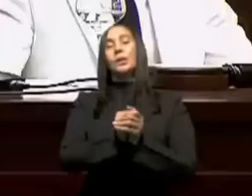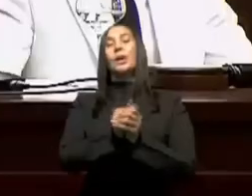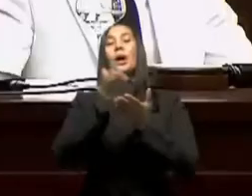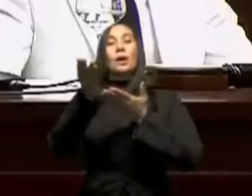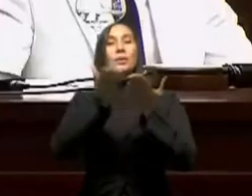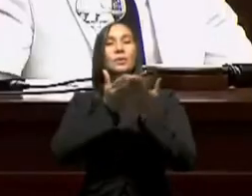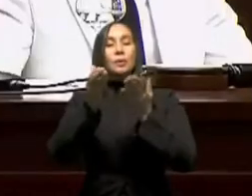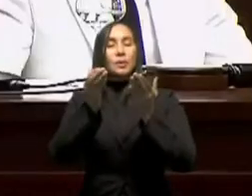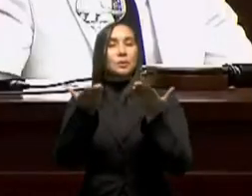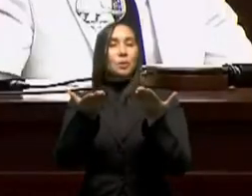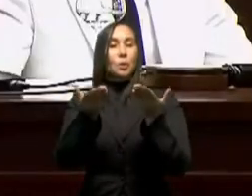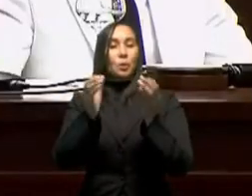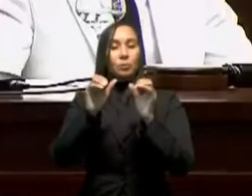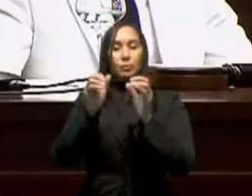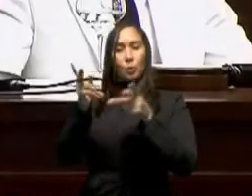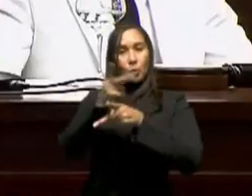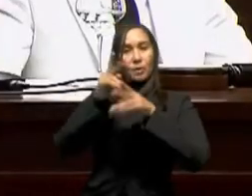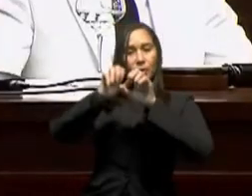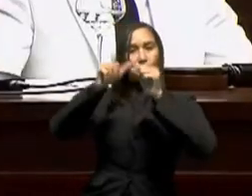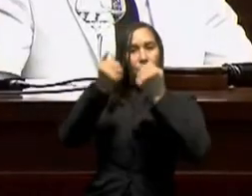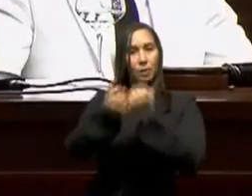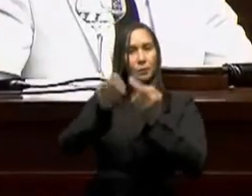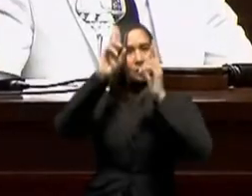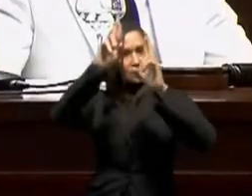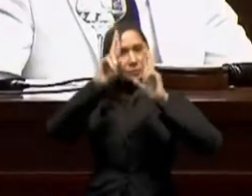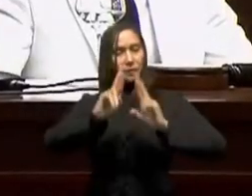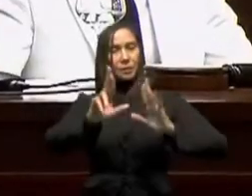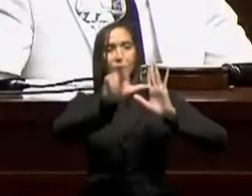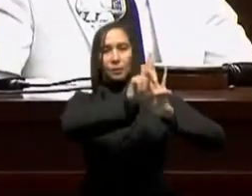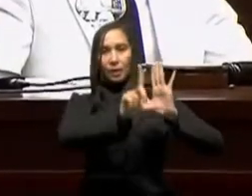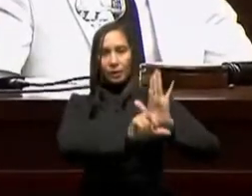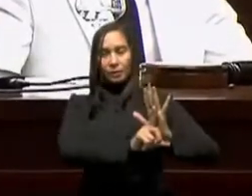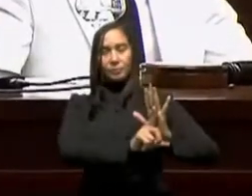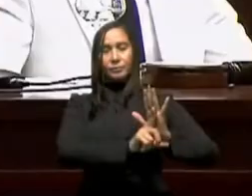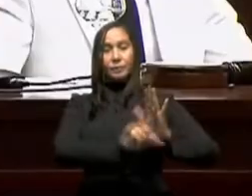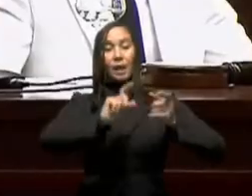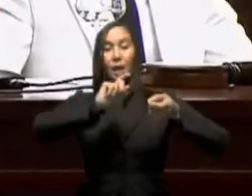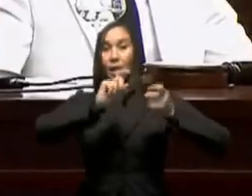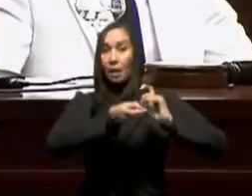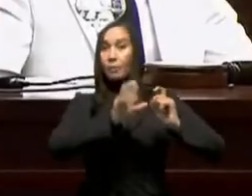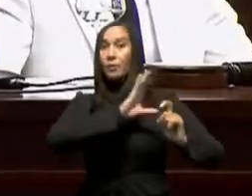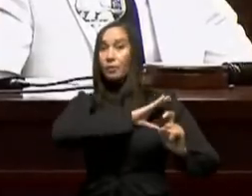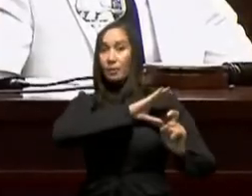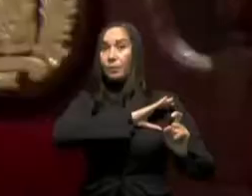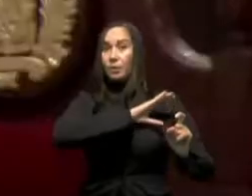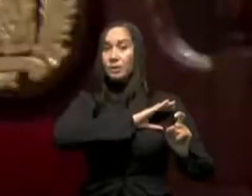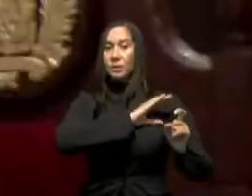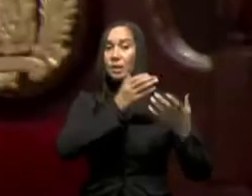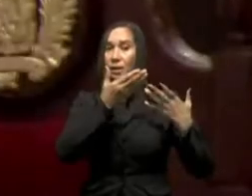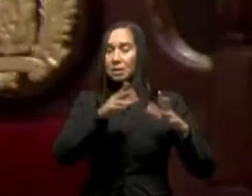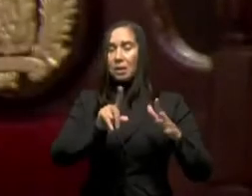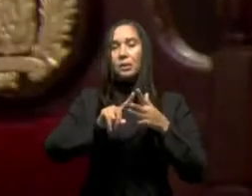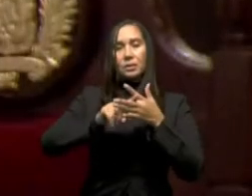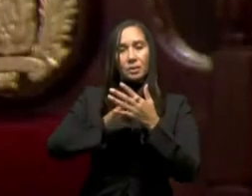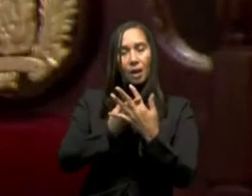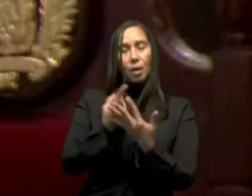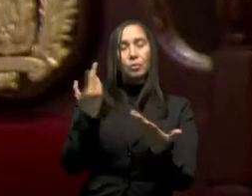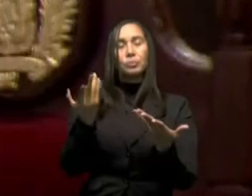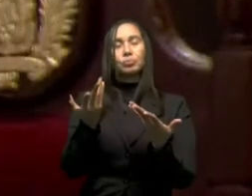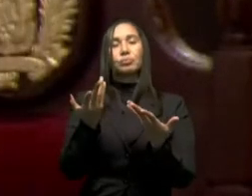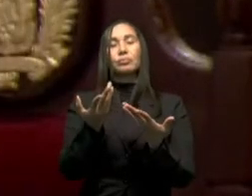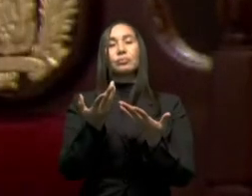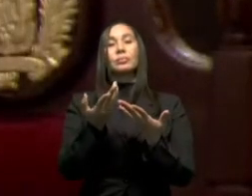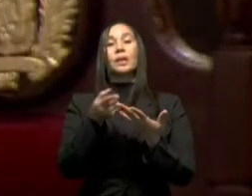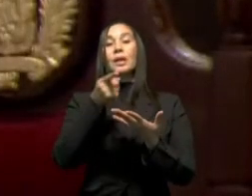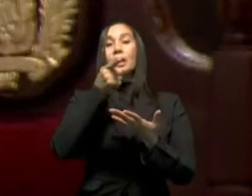ciudadanos, actuando siempre con absoluto respeto a la ley. La transformación de nuestra policía, que ya ha comenzado y